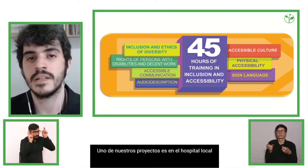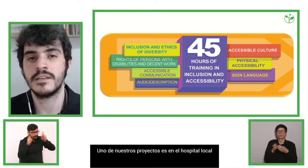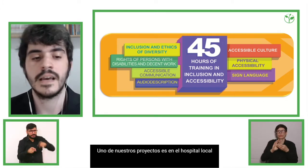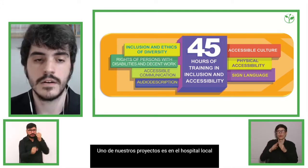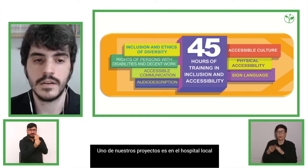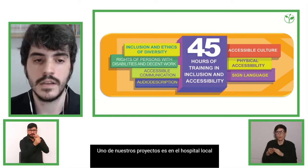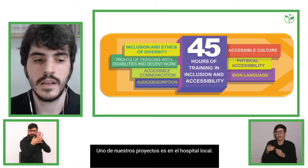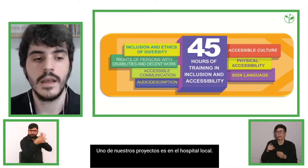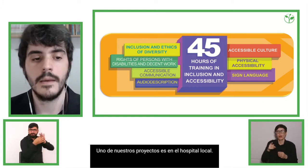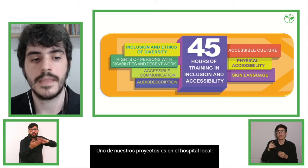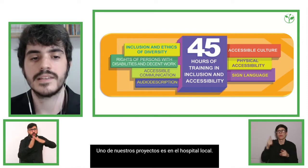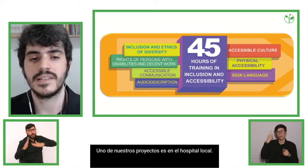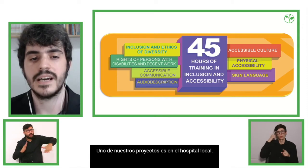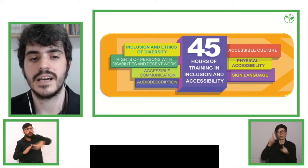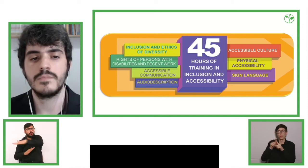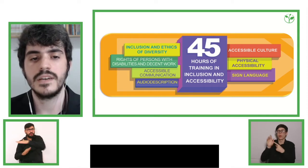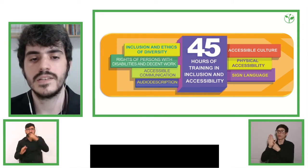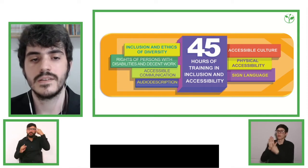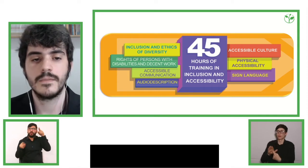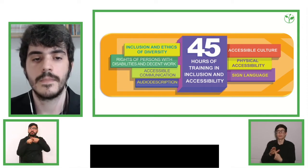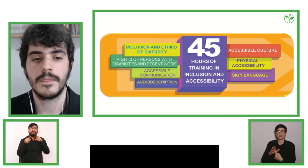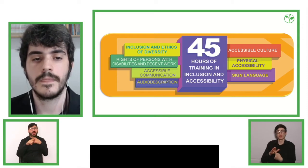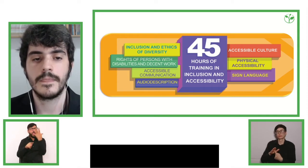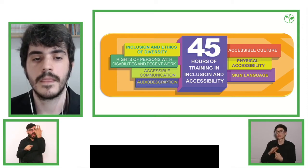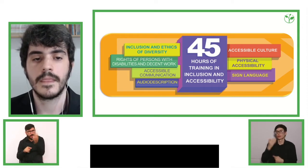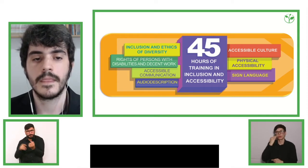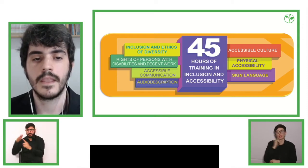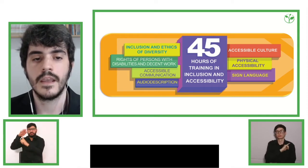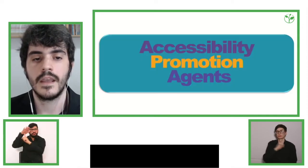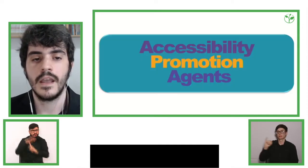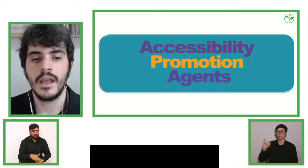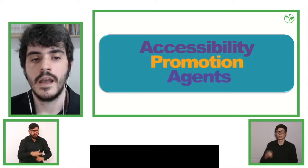también la discriminación ocurre a todo nivel.